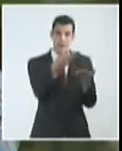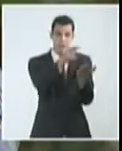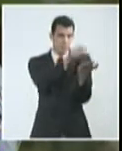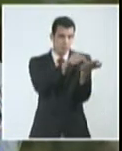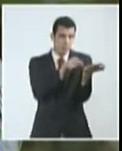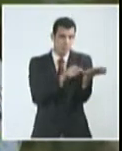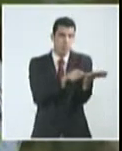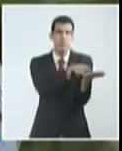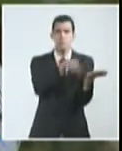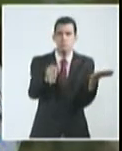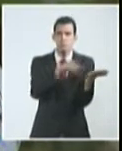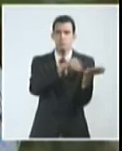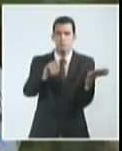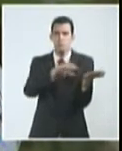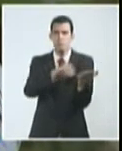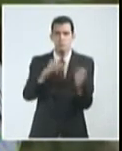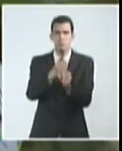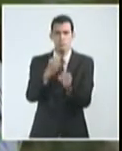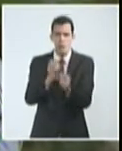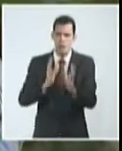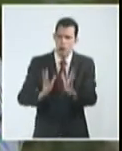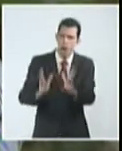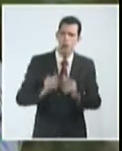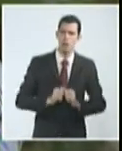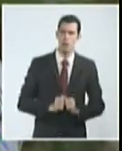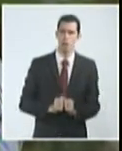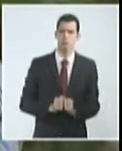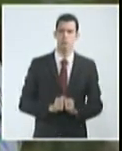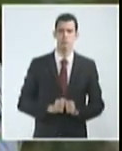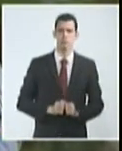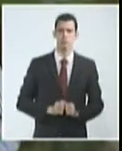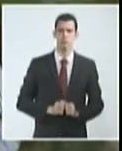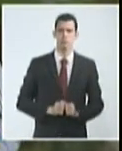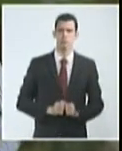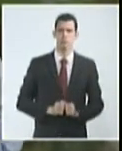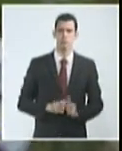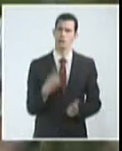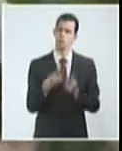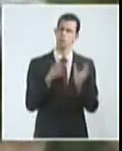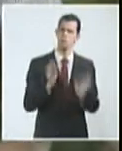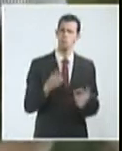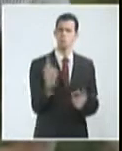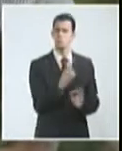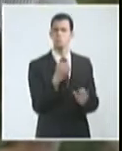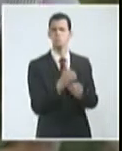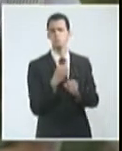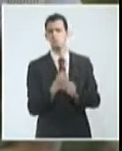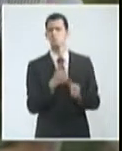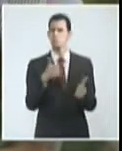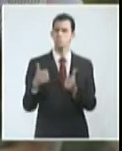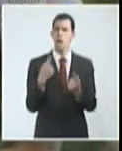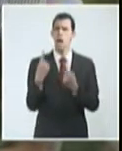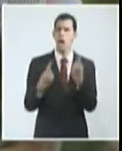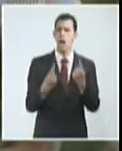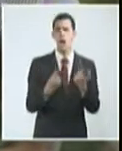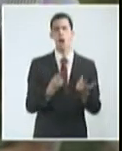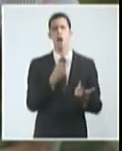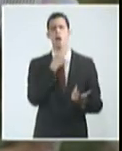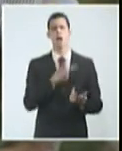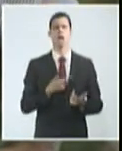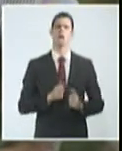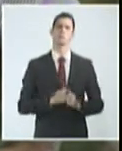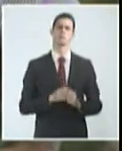pregunta. Y yo creo que ya es evidente que muchas de las cosas que se han planteado las hemos empezado a implementar. Por ejemplo, las transformaciones que